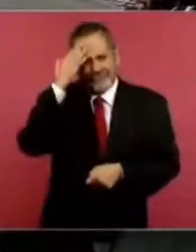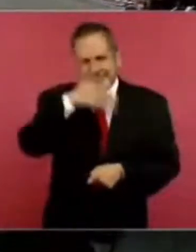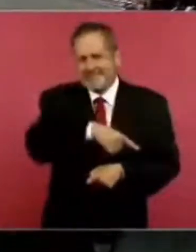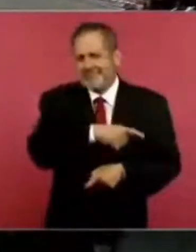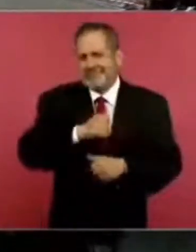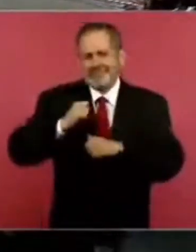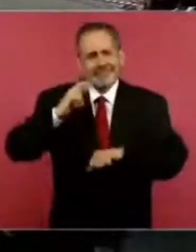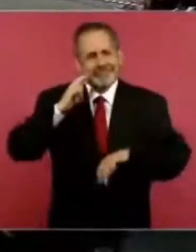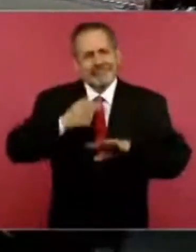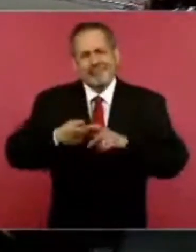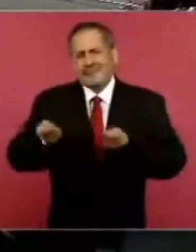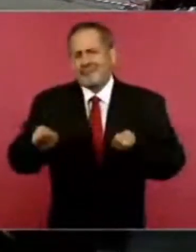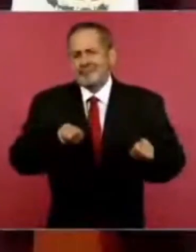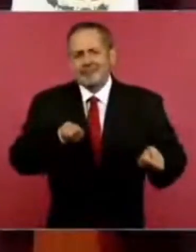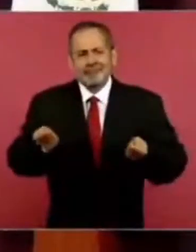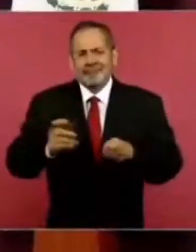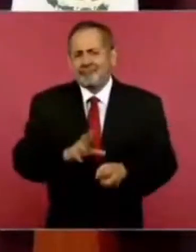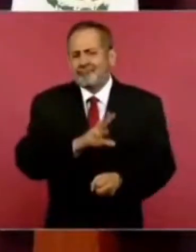para